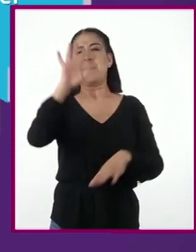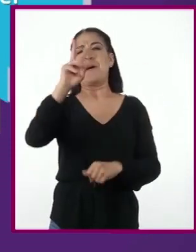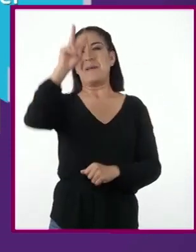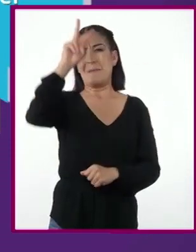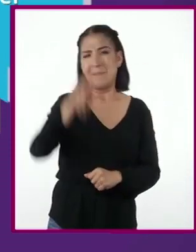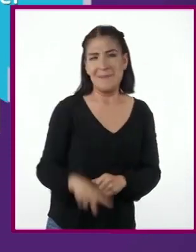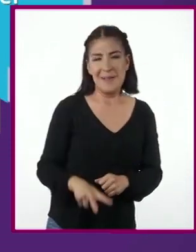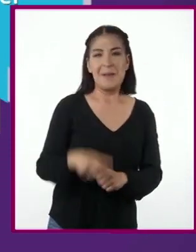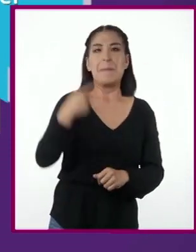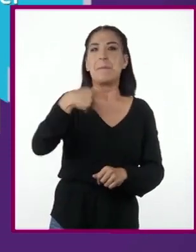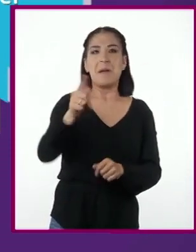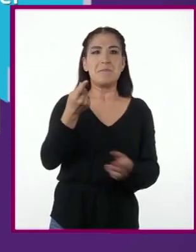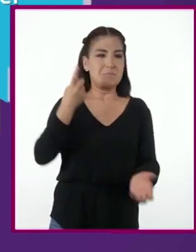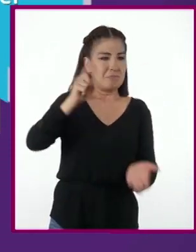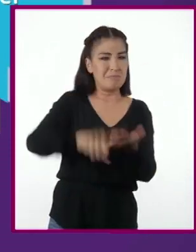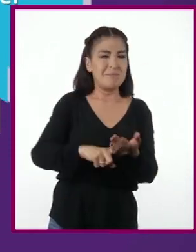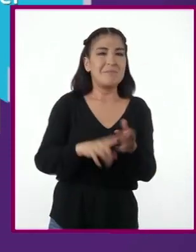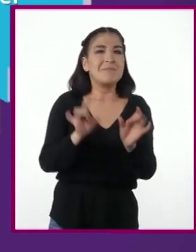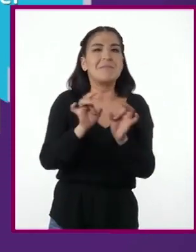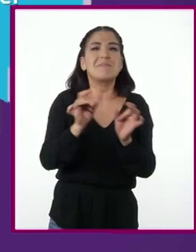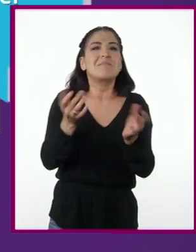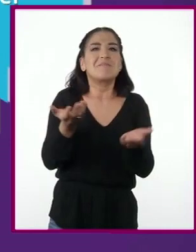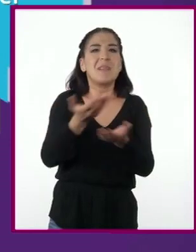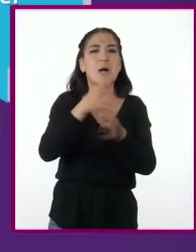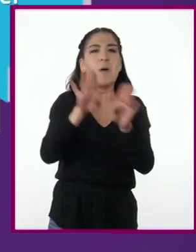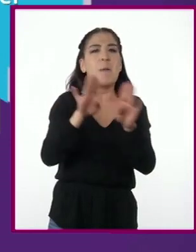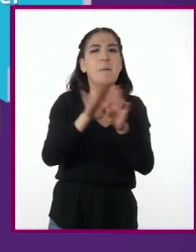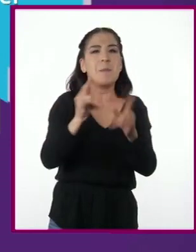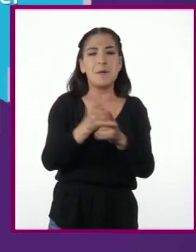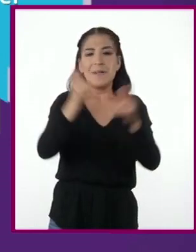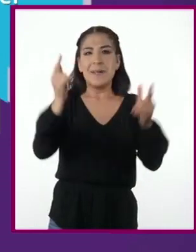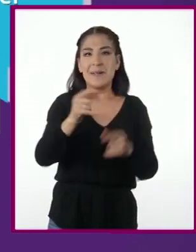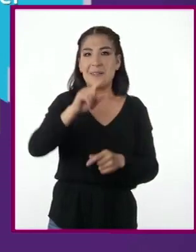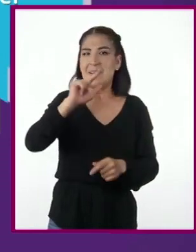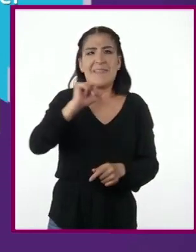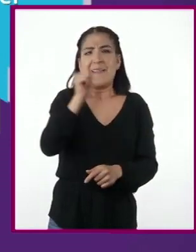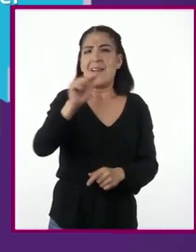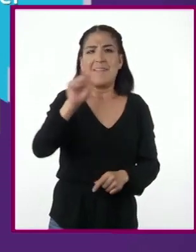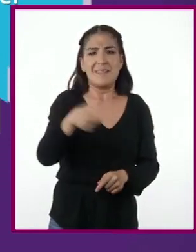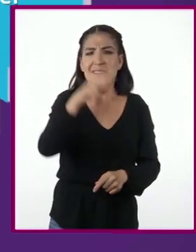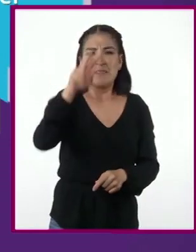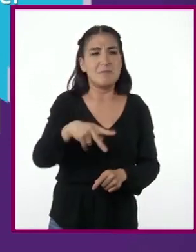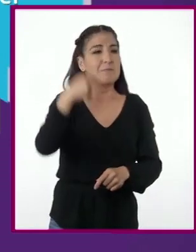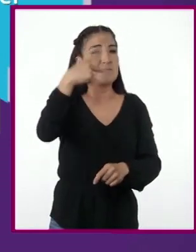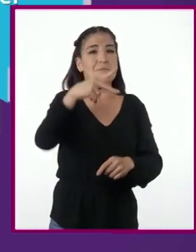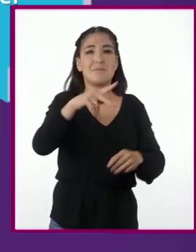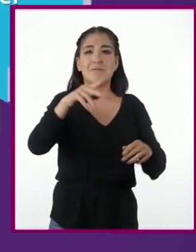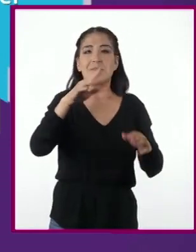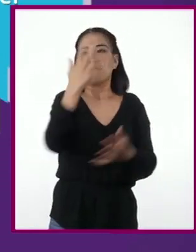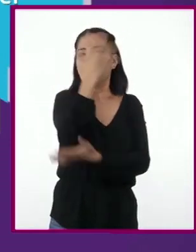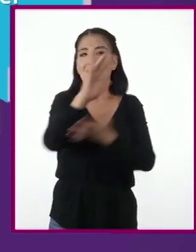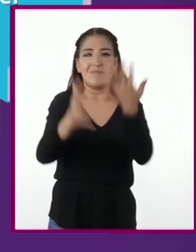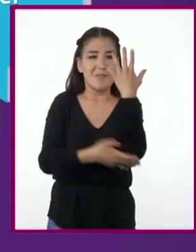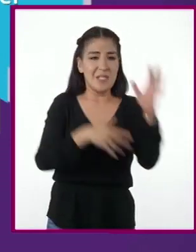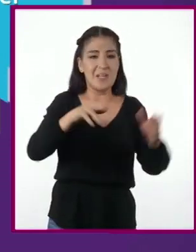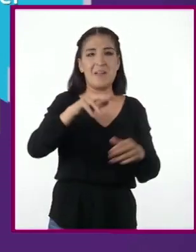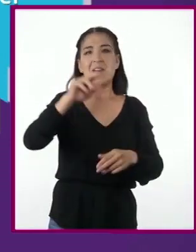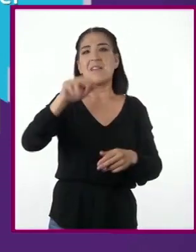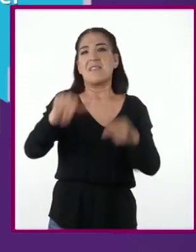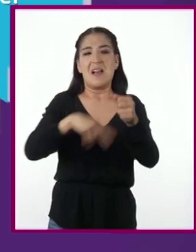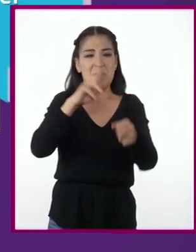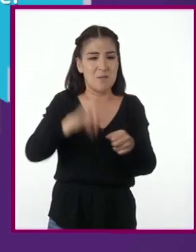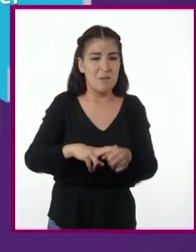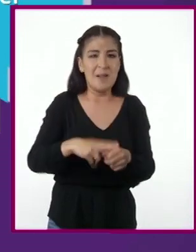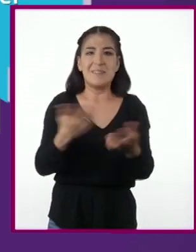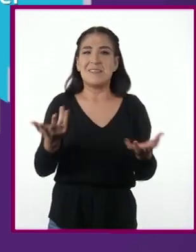hay agentes impersonales, que la mayoría de las veces son fuerzas de la naturaleza